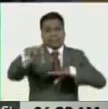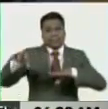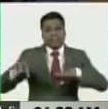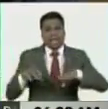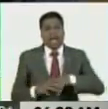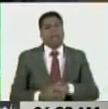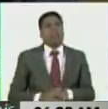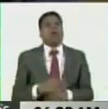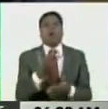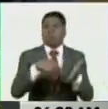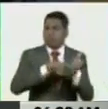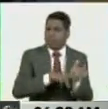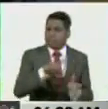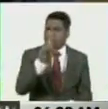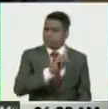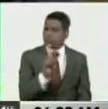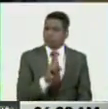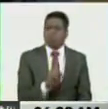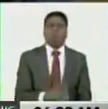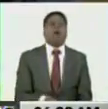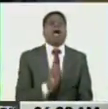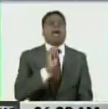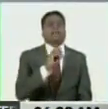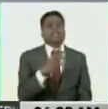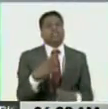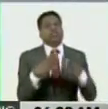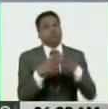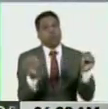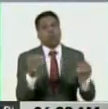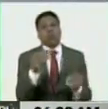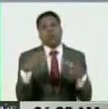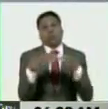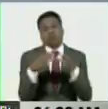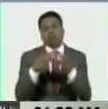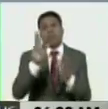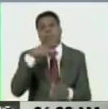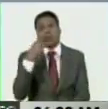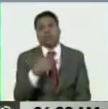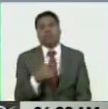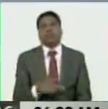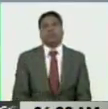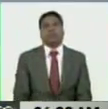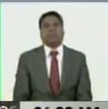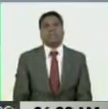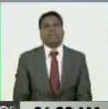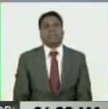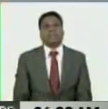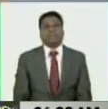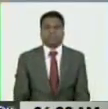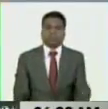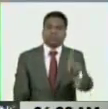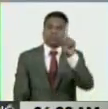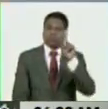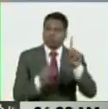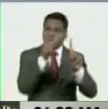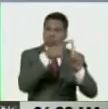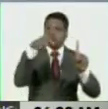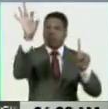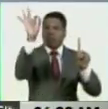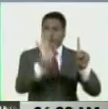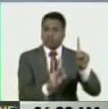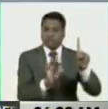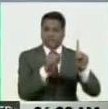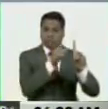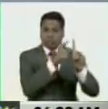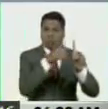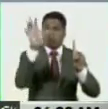proceso de renovación? Es correcto. Toda aquella organización política que cumplió con el 1%